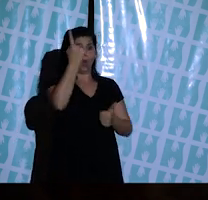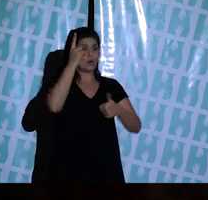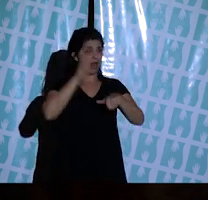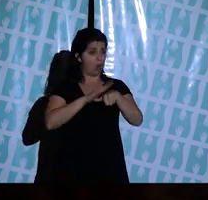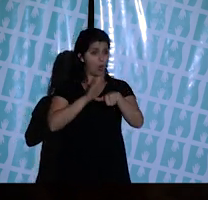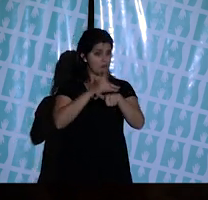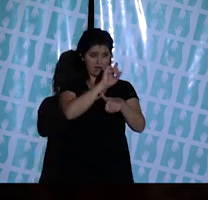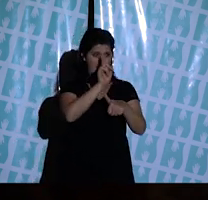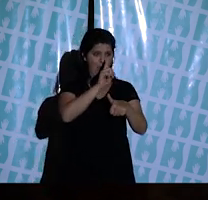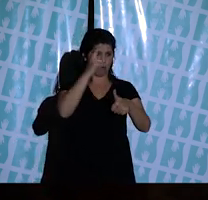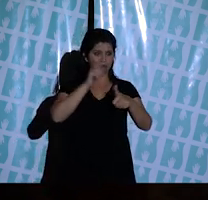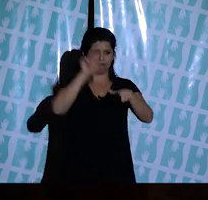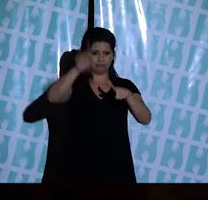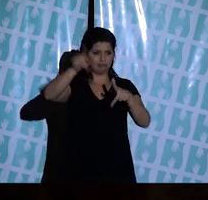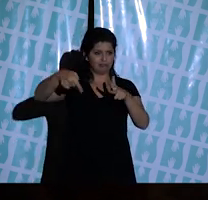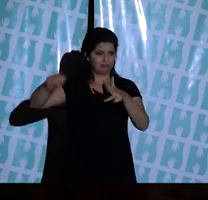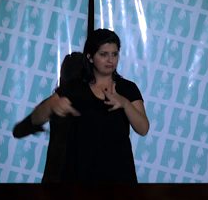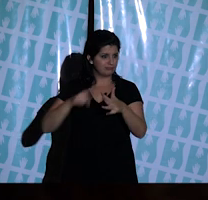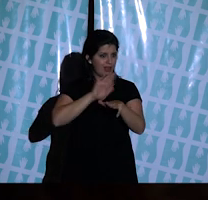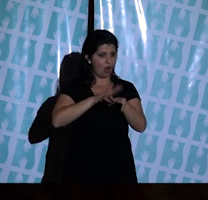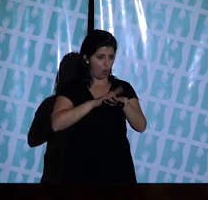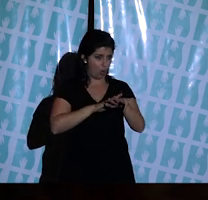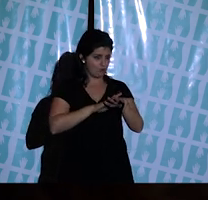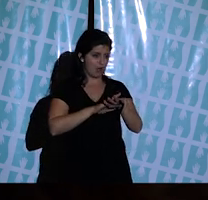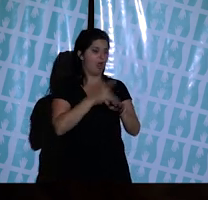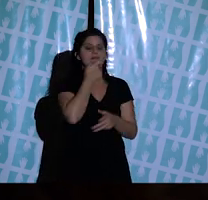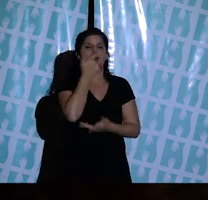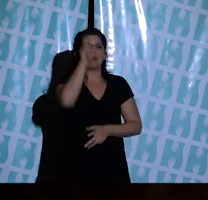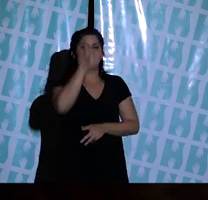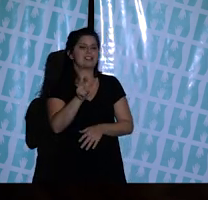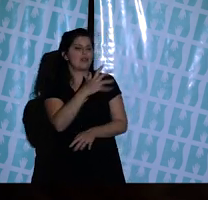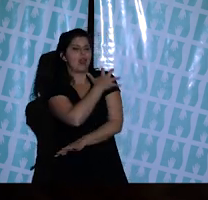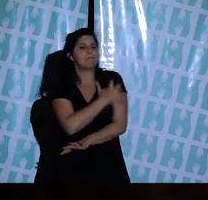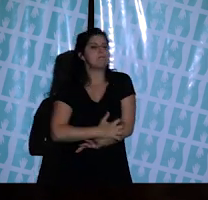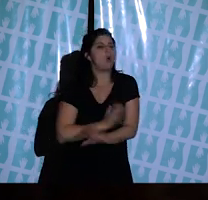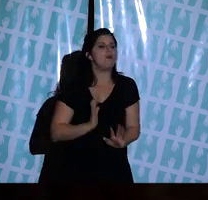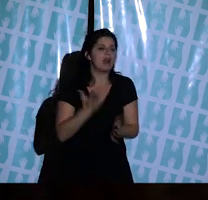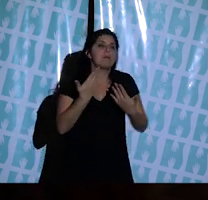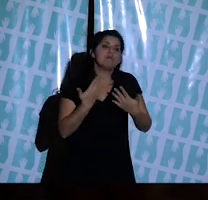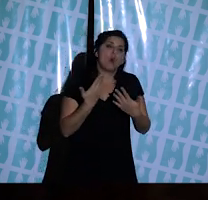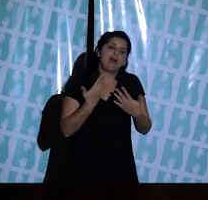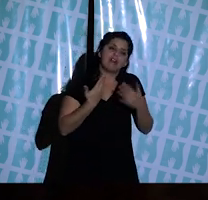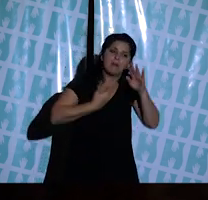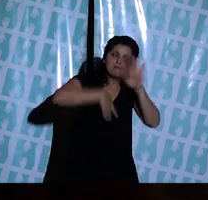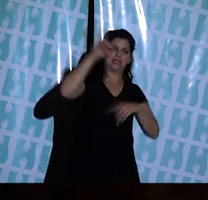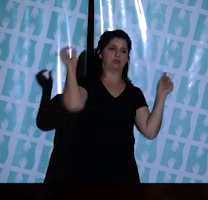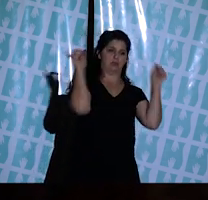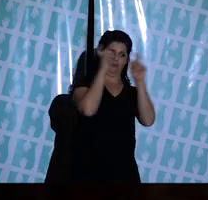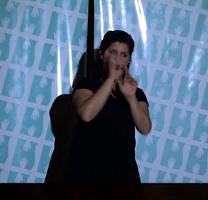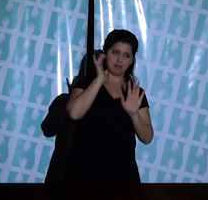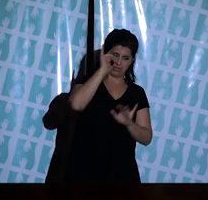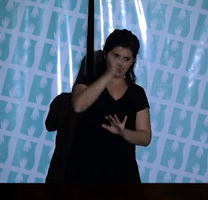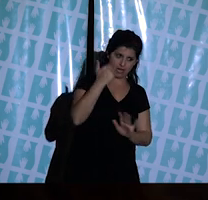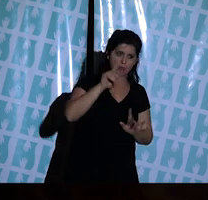otro. Es decir, una persona que es pobre probablemente tenga mucho más problemas en esto, porque tiene